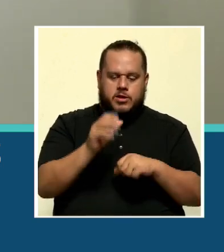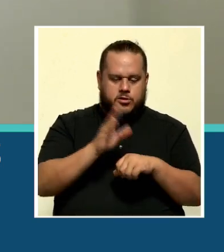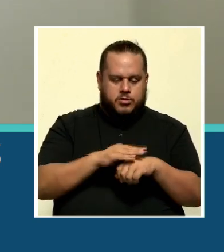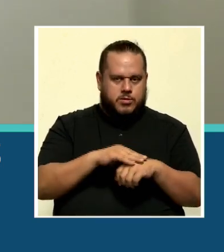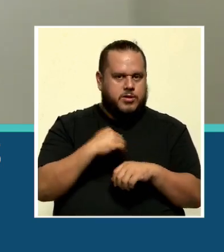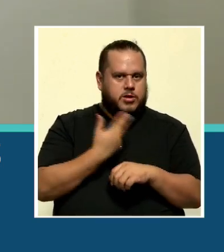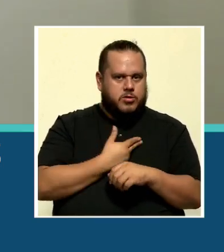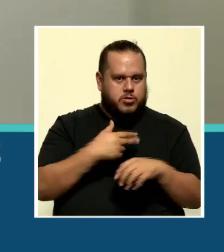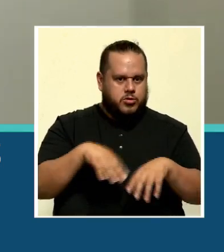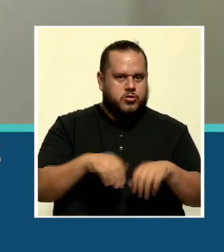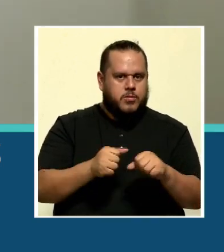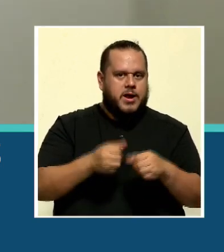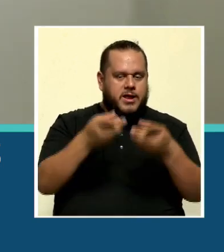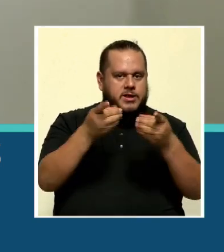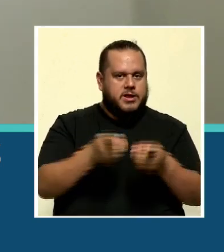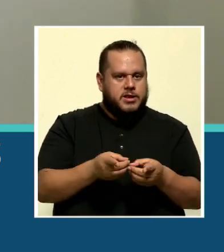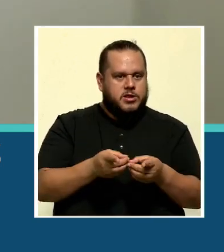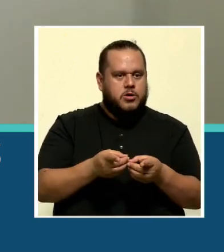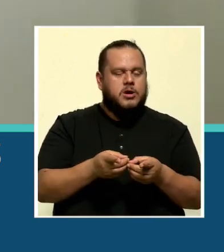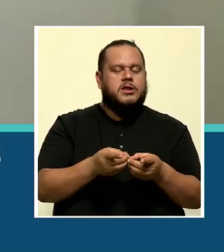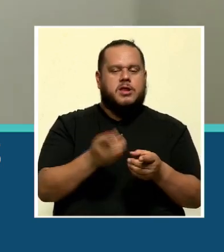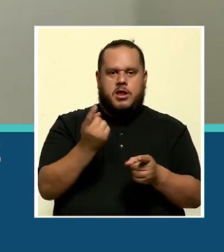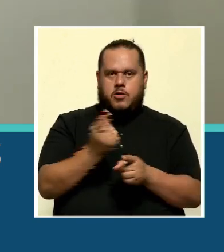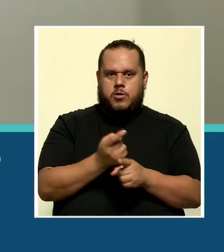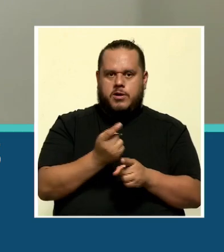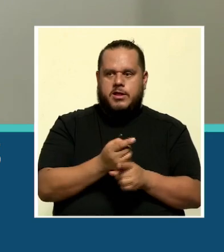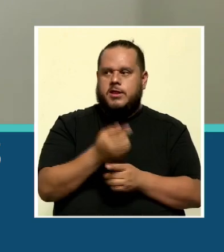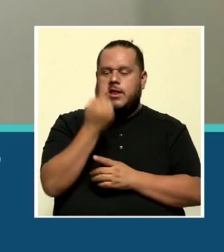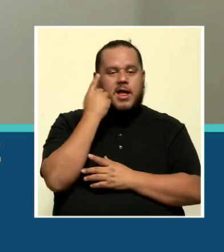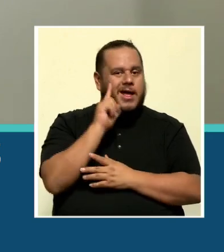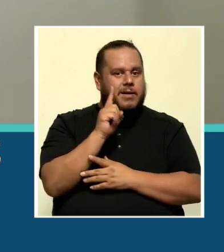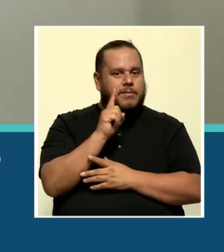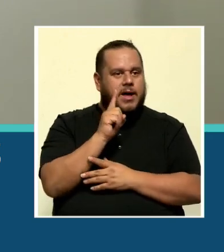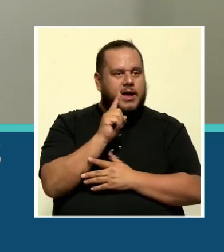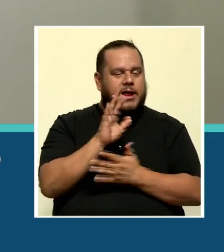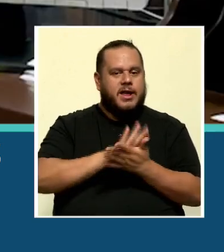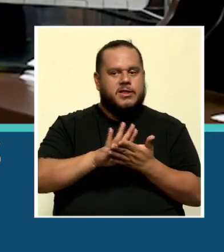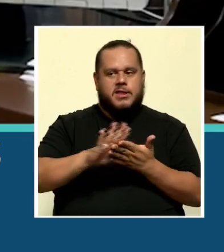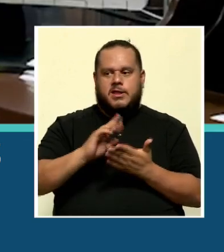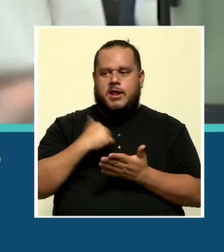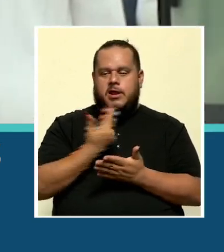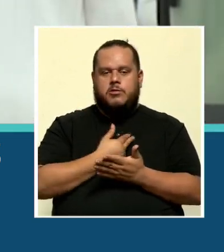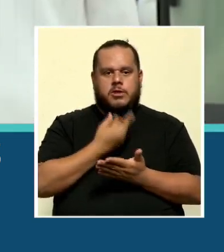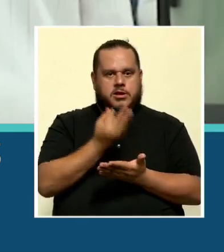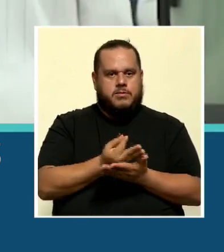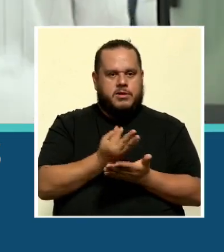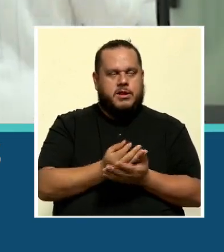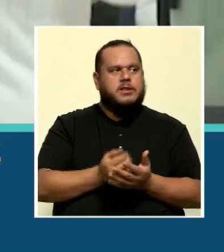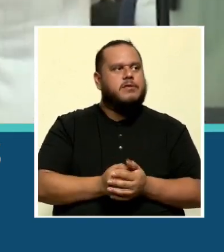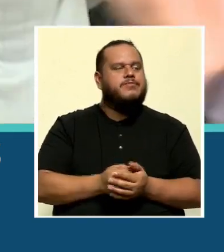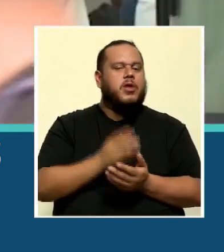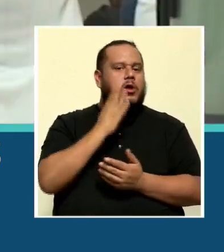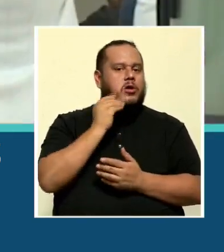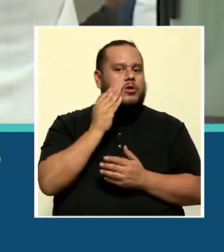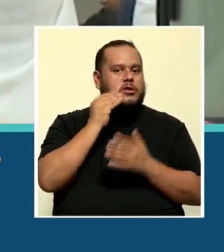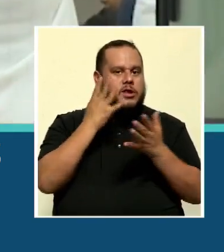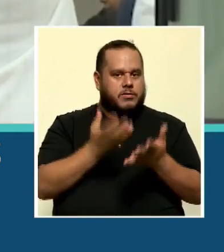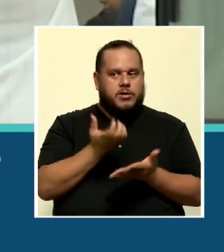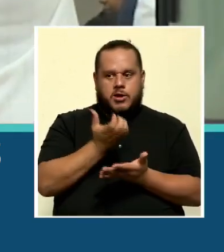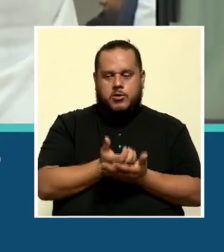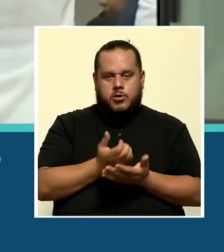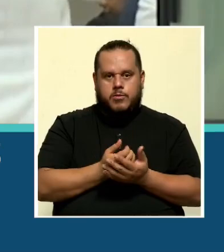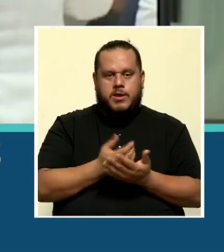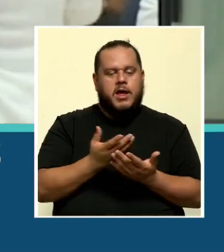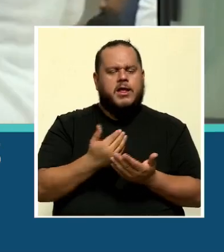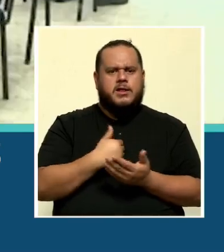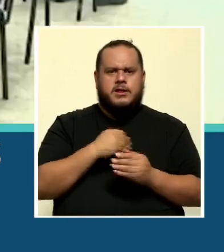permite tomar decisiones oportunas para sanear nuestras finanzas. Según los expertos en economía, al tener clara